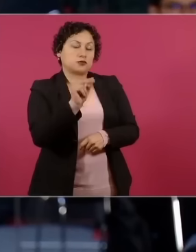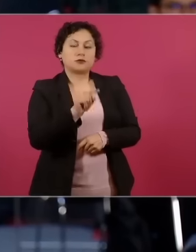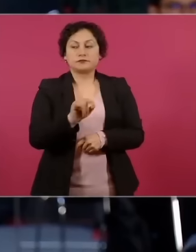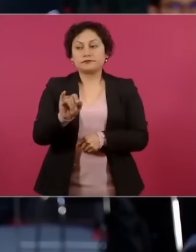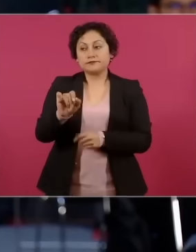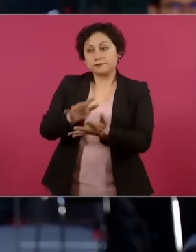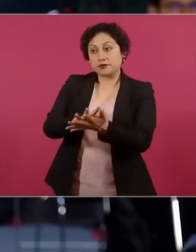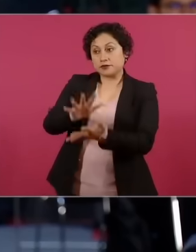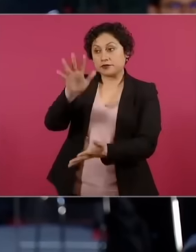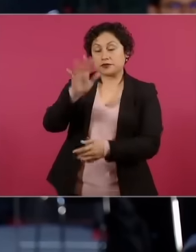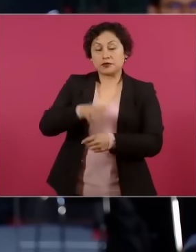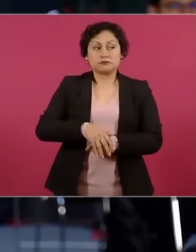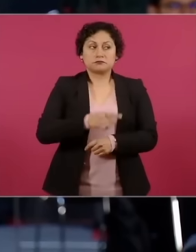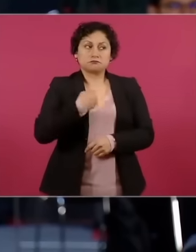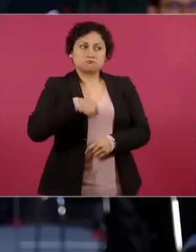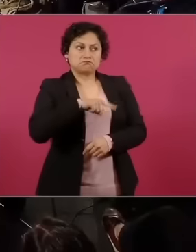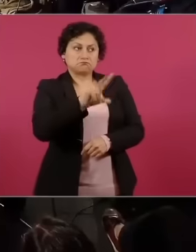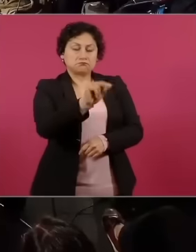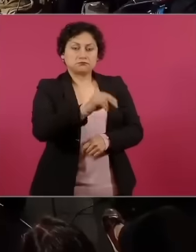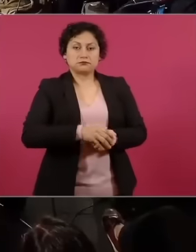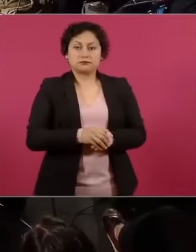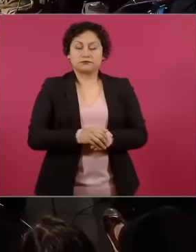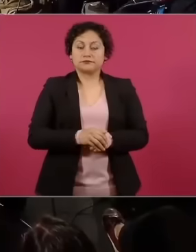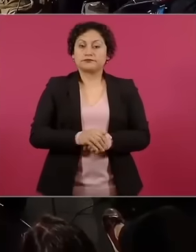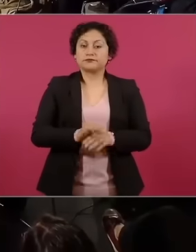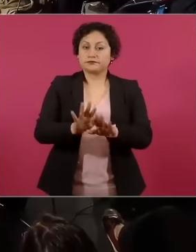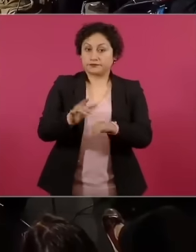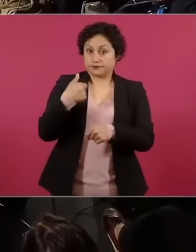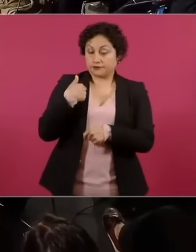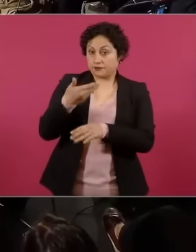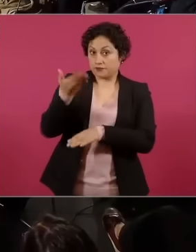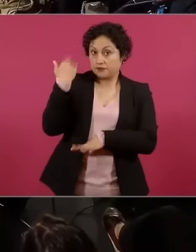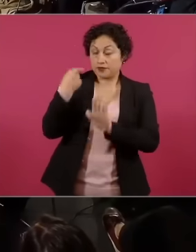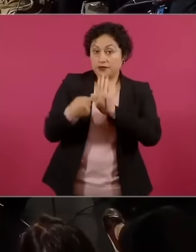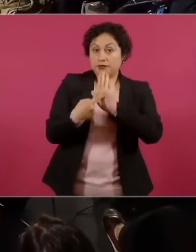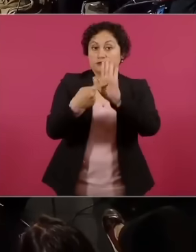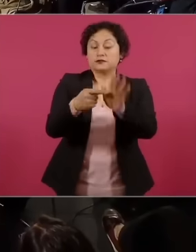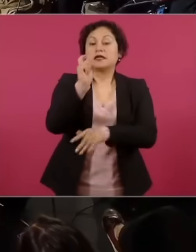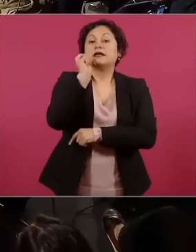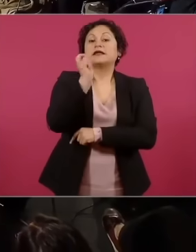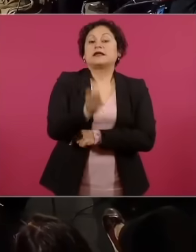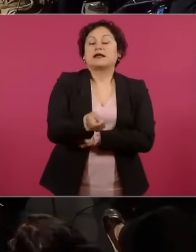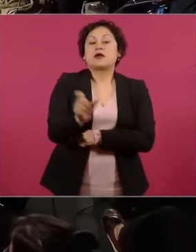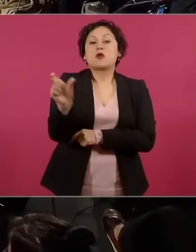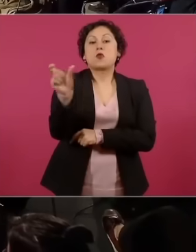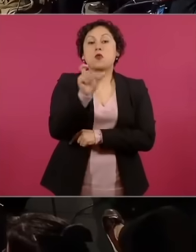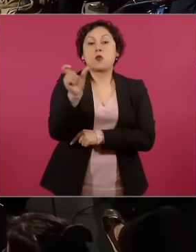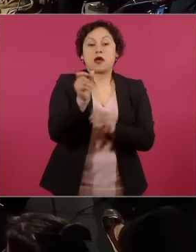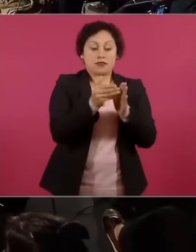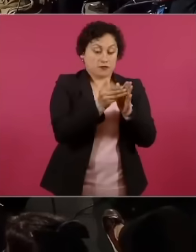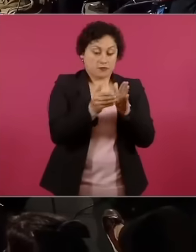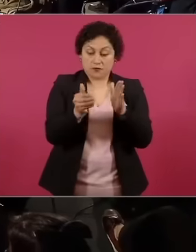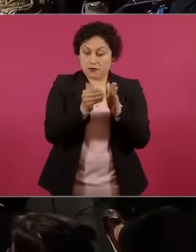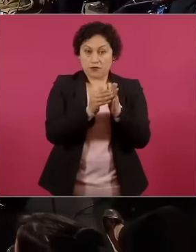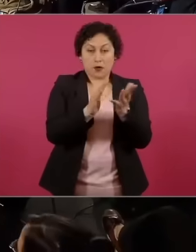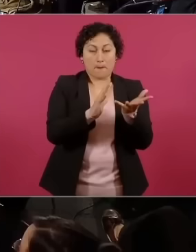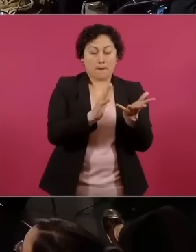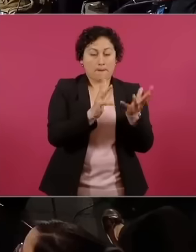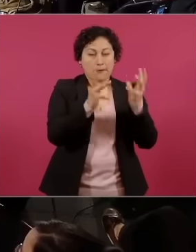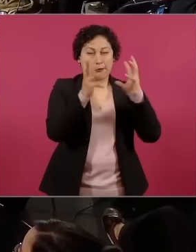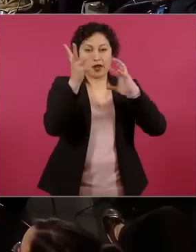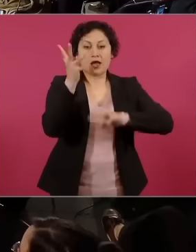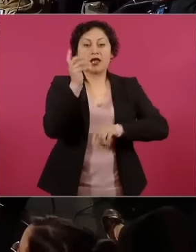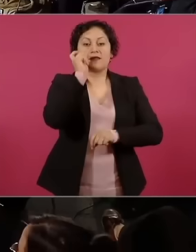estuvimos callados. Que cuando había más violencia, estos 27,000,